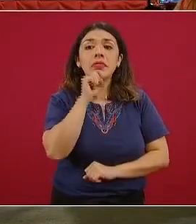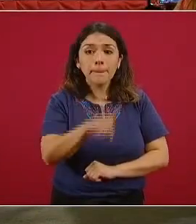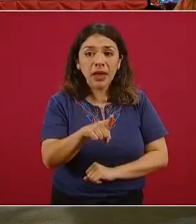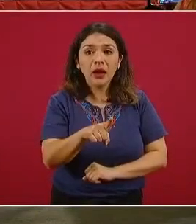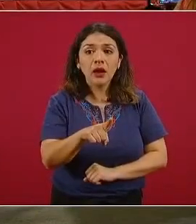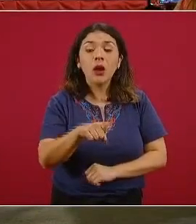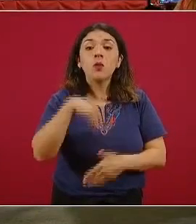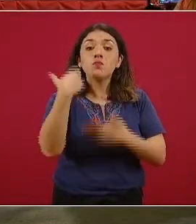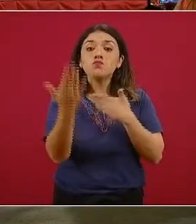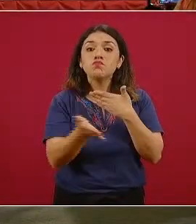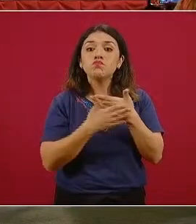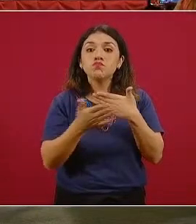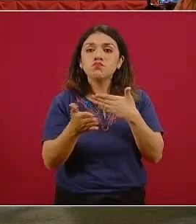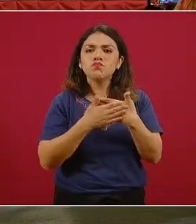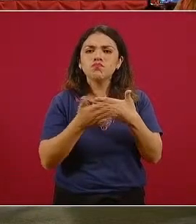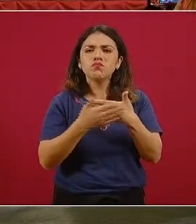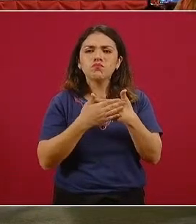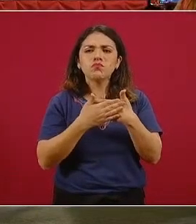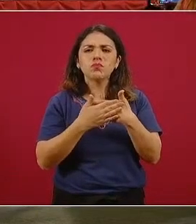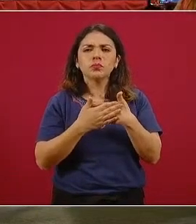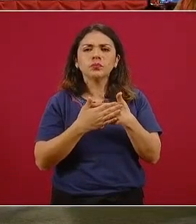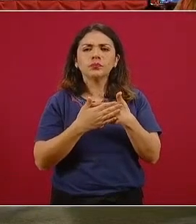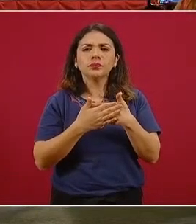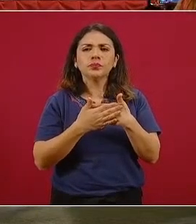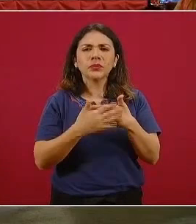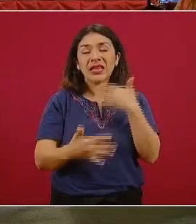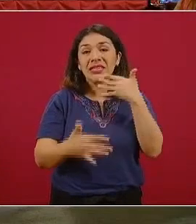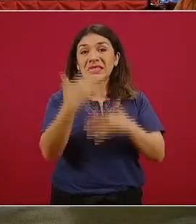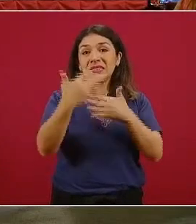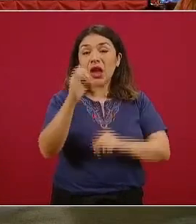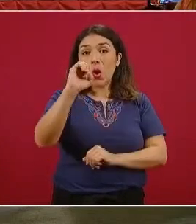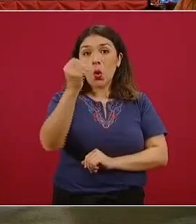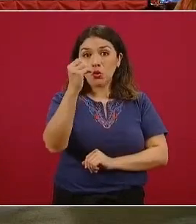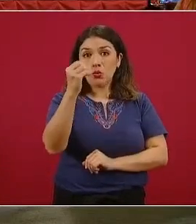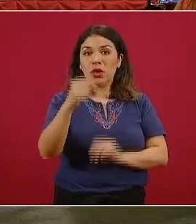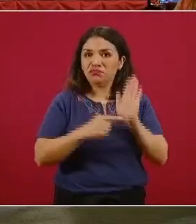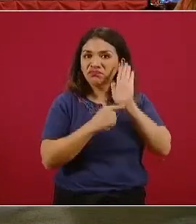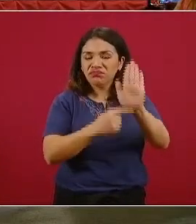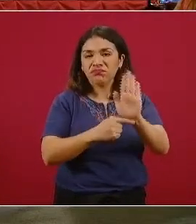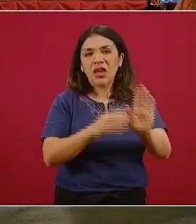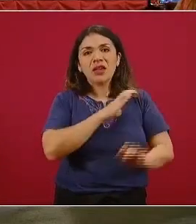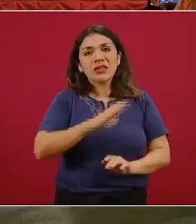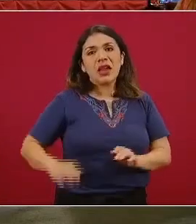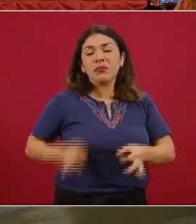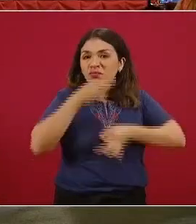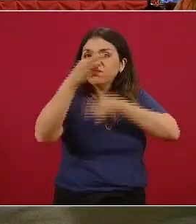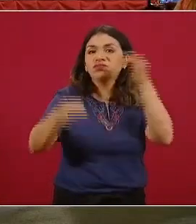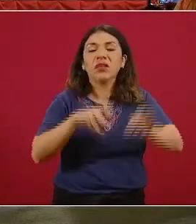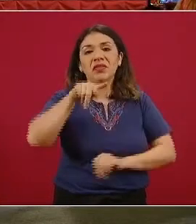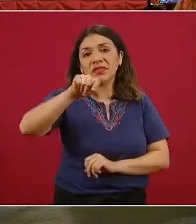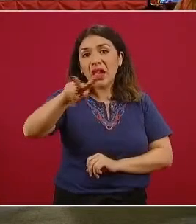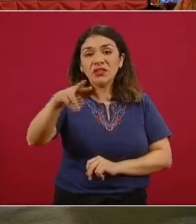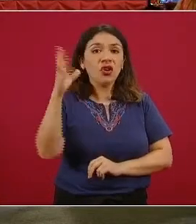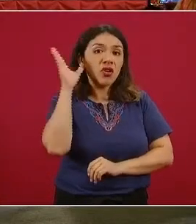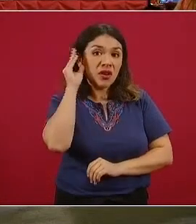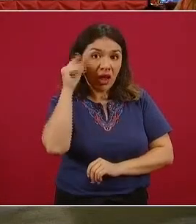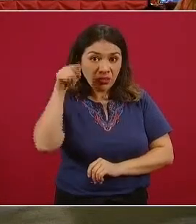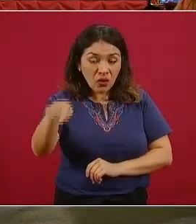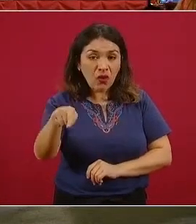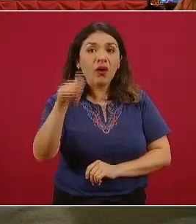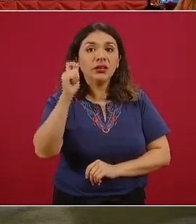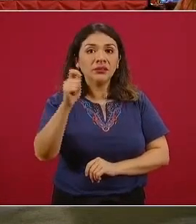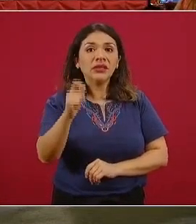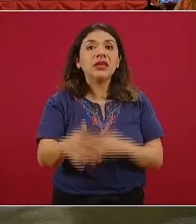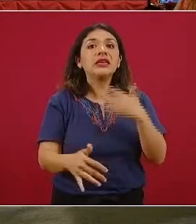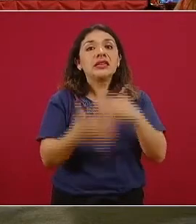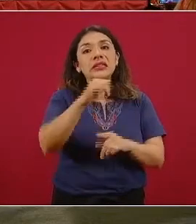el próximo 15 de octubre vamos a presentar una campaña en televisión y radio. Esta será la de